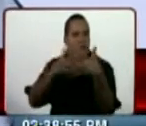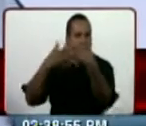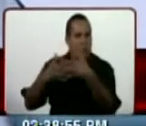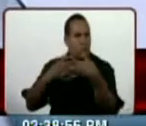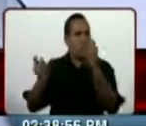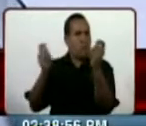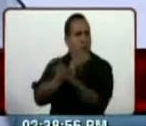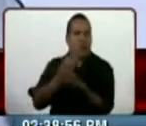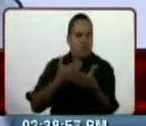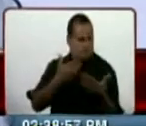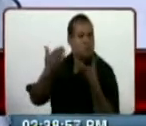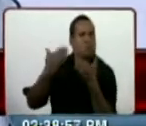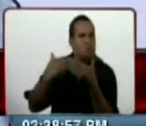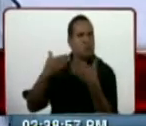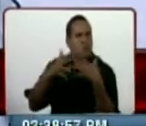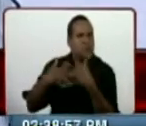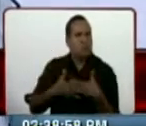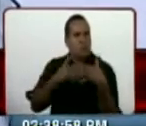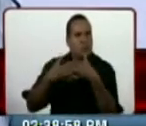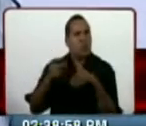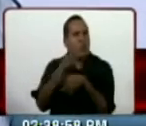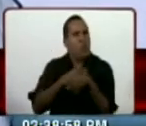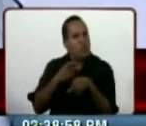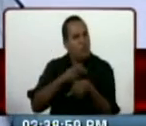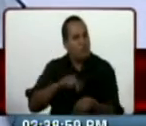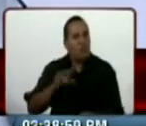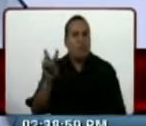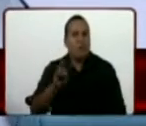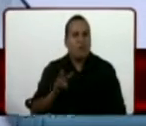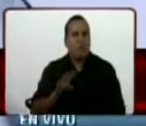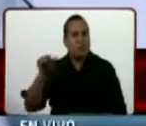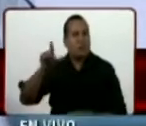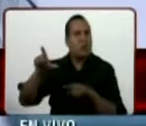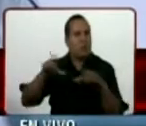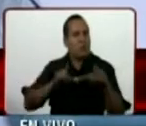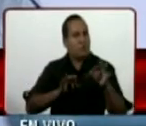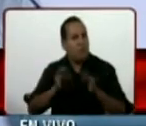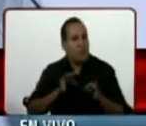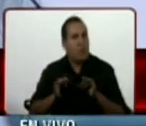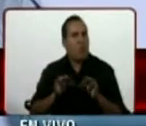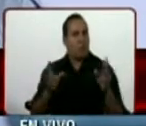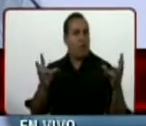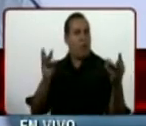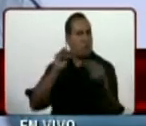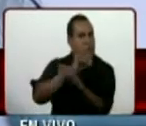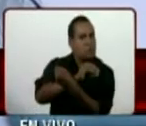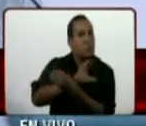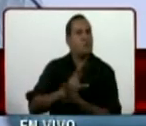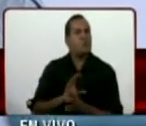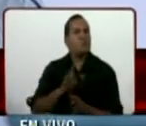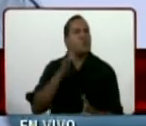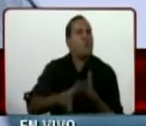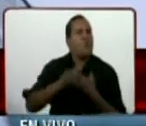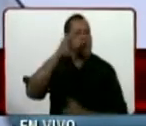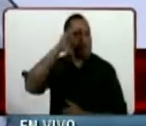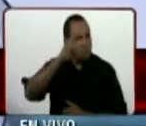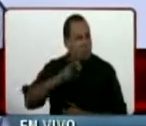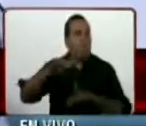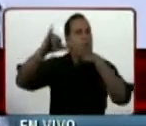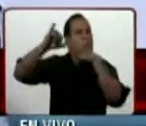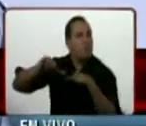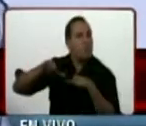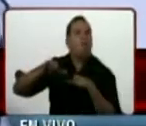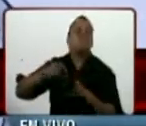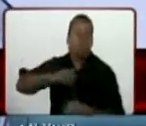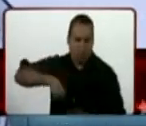relaciones con el gobierno de la República Bolivariana de Venezuela, sobre la base del respeto y términos de igualdad, nosotros estamos